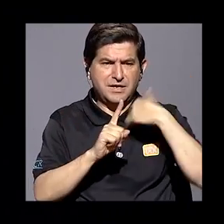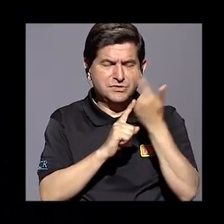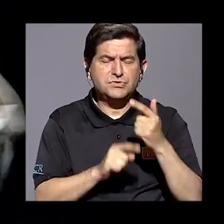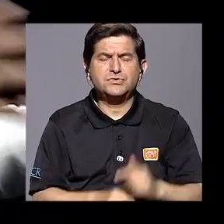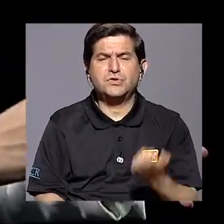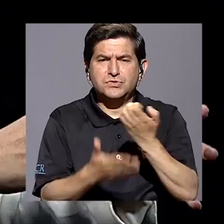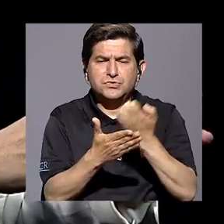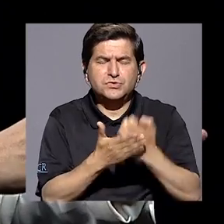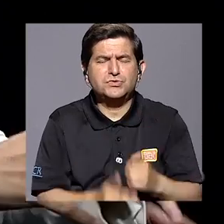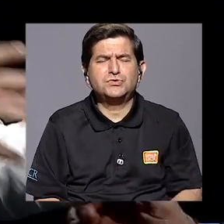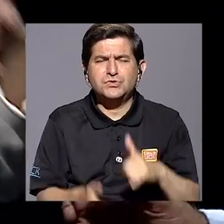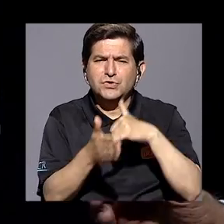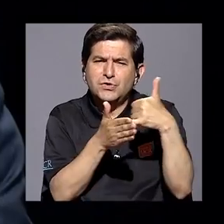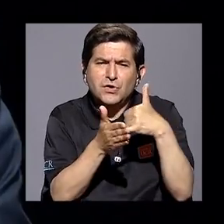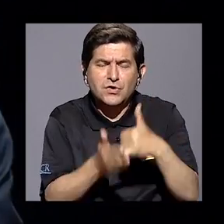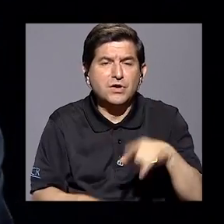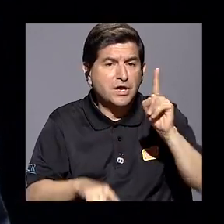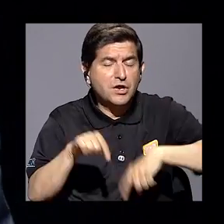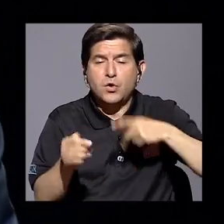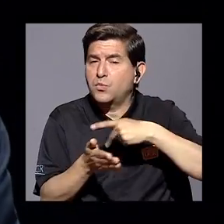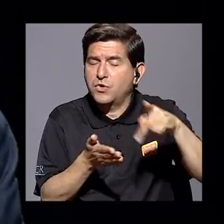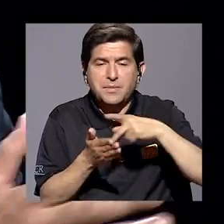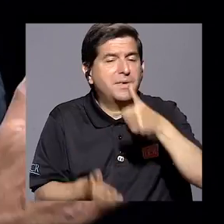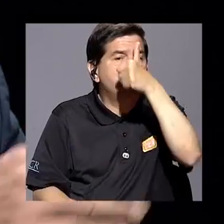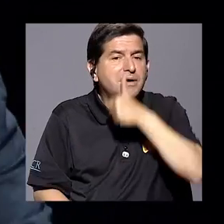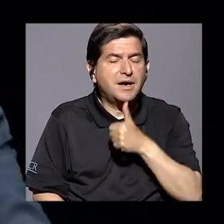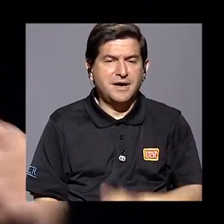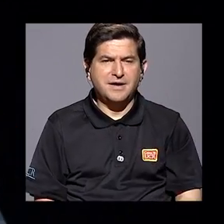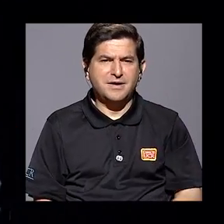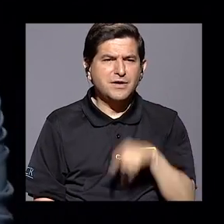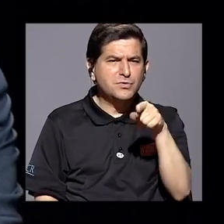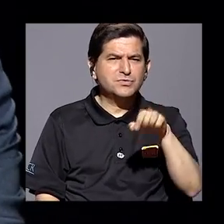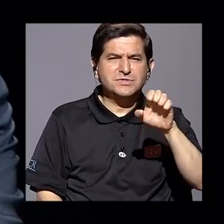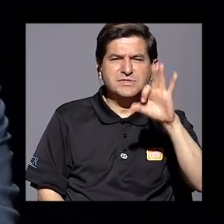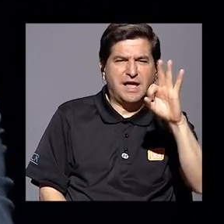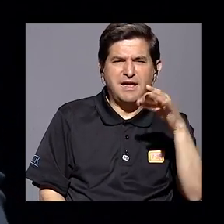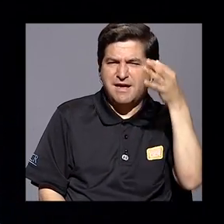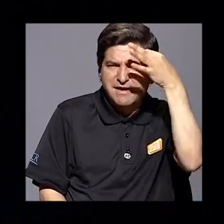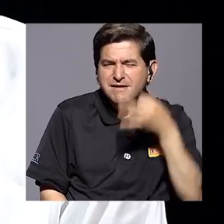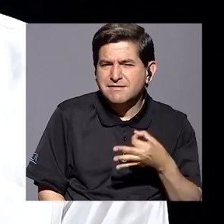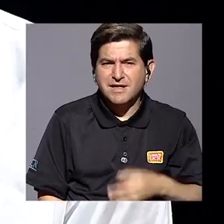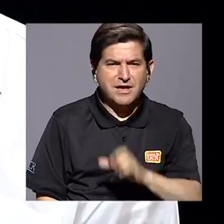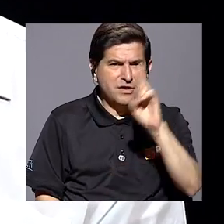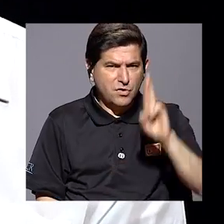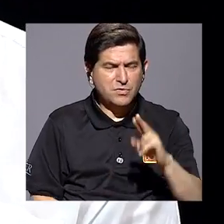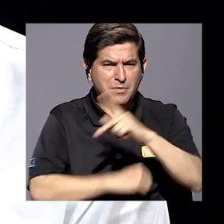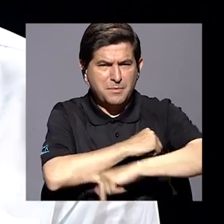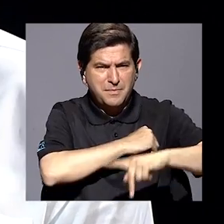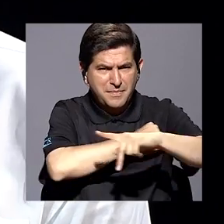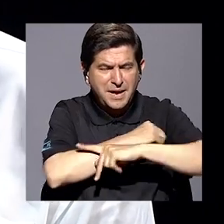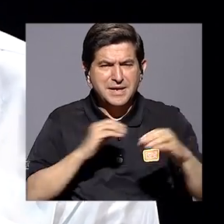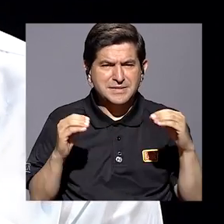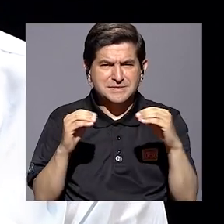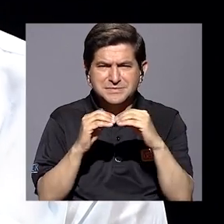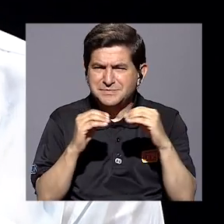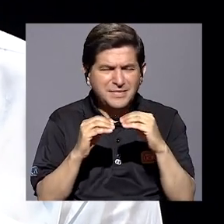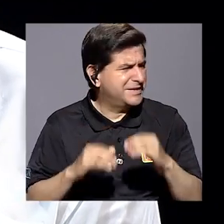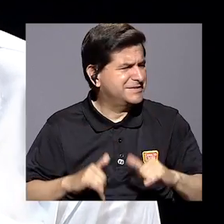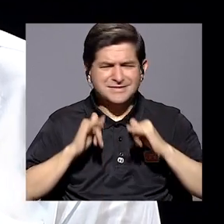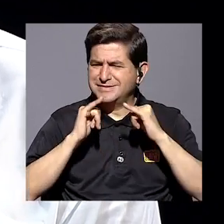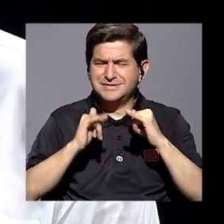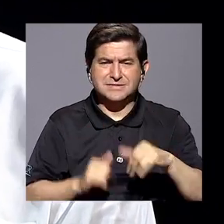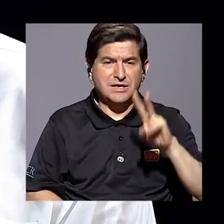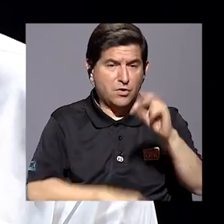vulnerables que no podrían pagar el sector tu punto de vista sobre esto es costa rica un país más desigual que hace 10 20